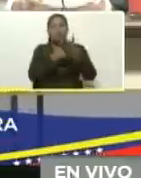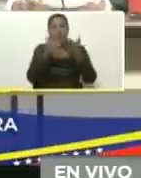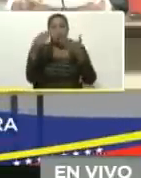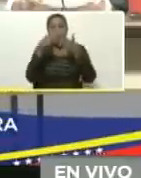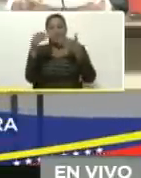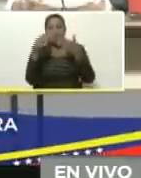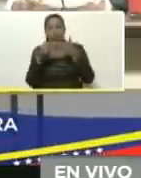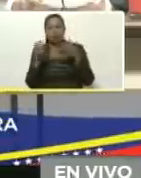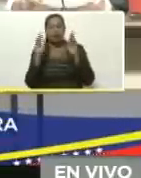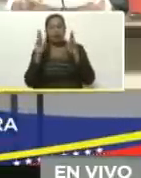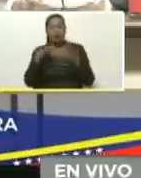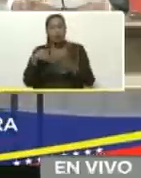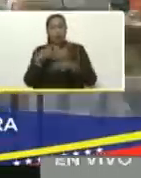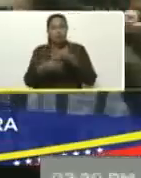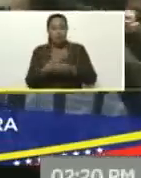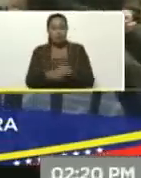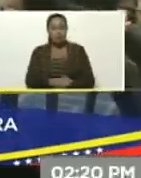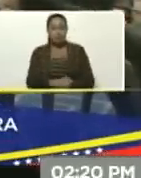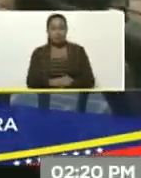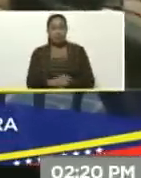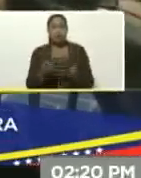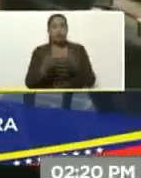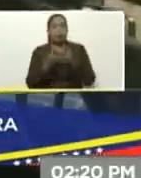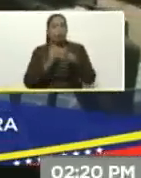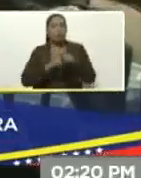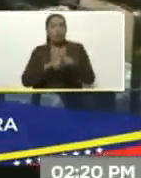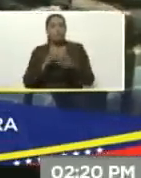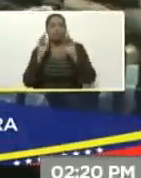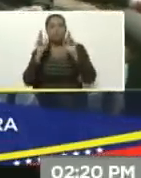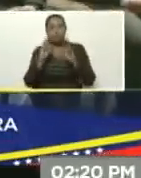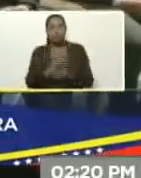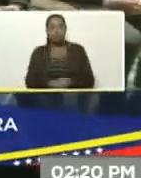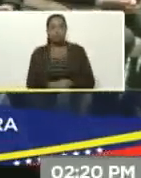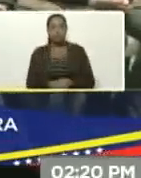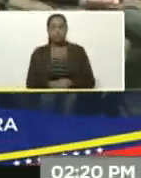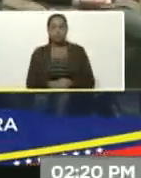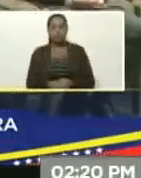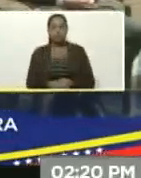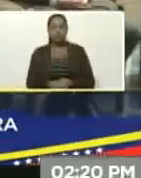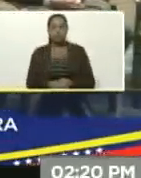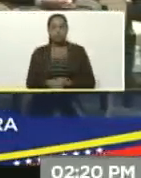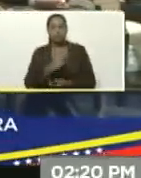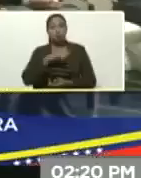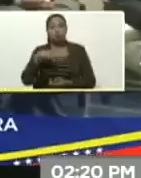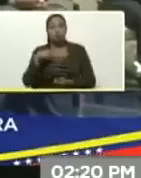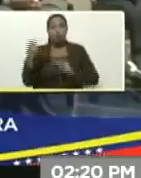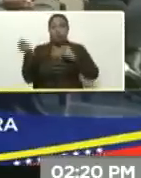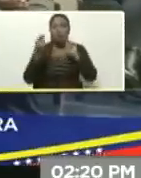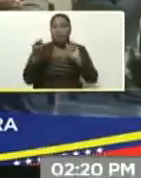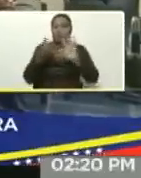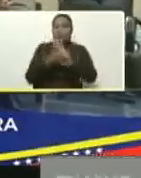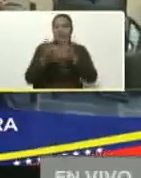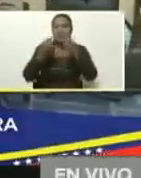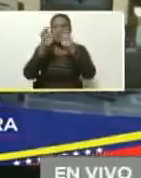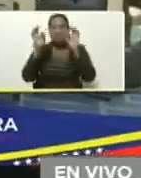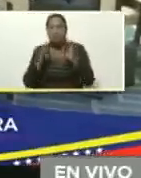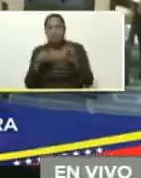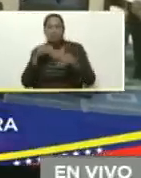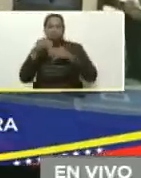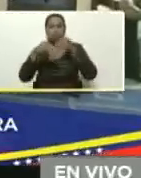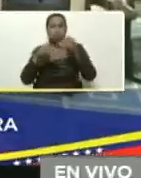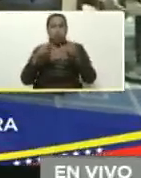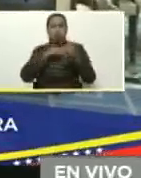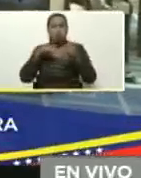5.000 millones de dólares en corto plazo. Por lo tanto, hemos debatido sobre diferentes pasos que